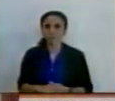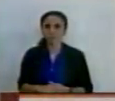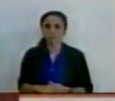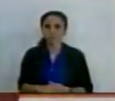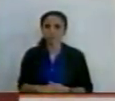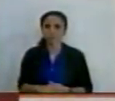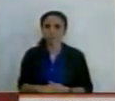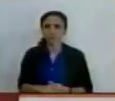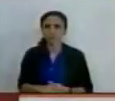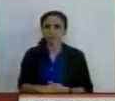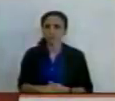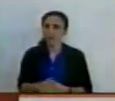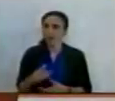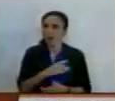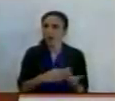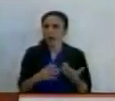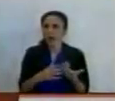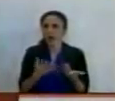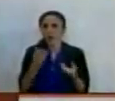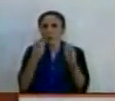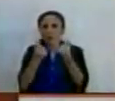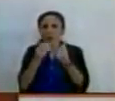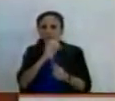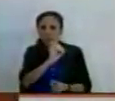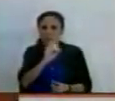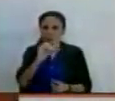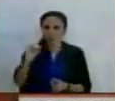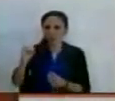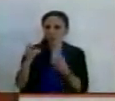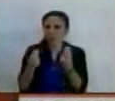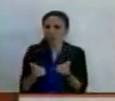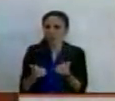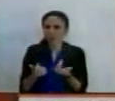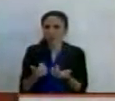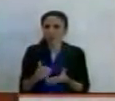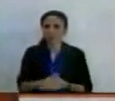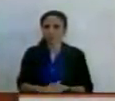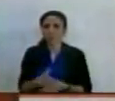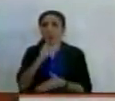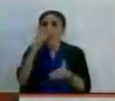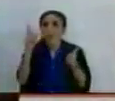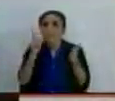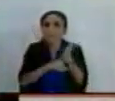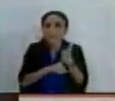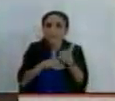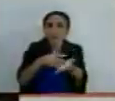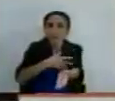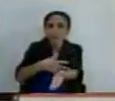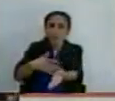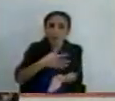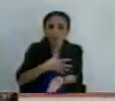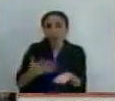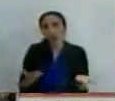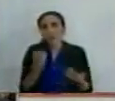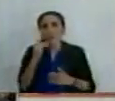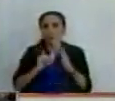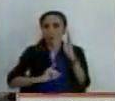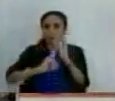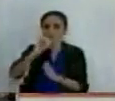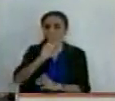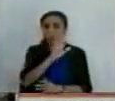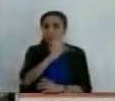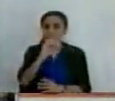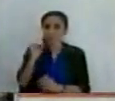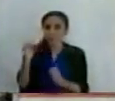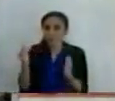estos son cuando mil millones si la inflación de 300.000 hay que agregarle el tercer hito